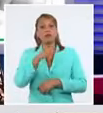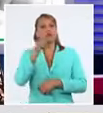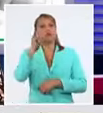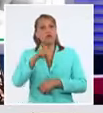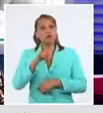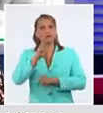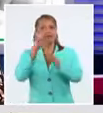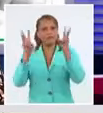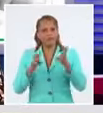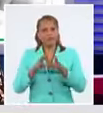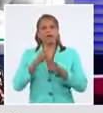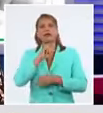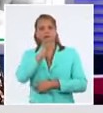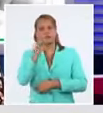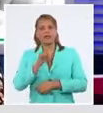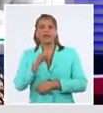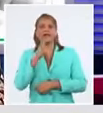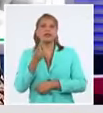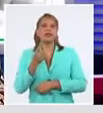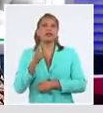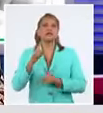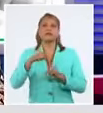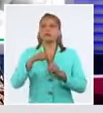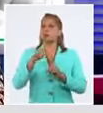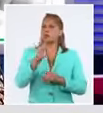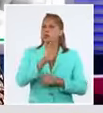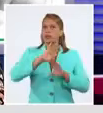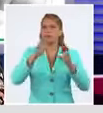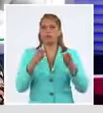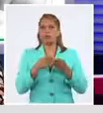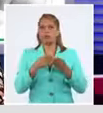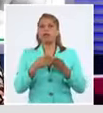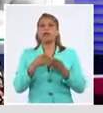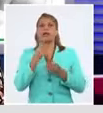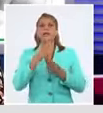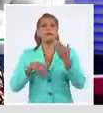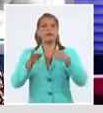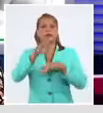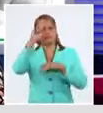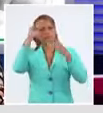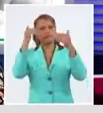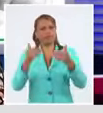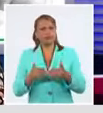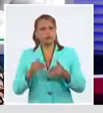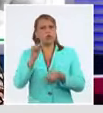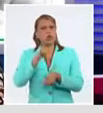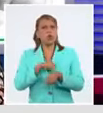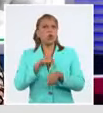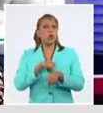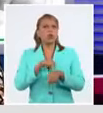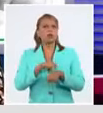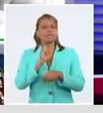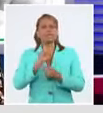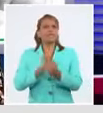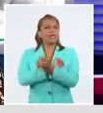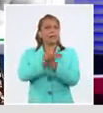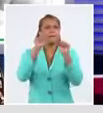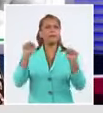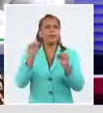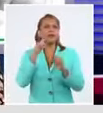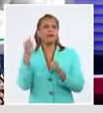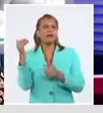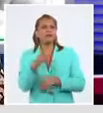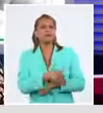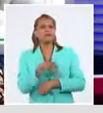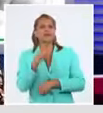sociales, también a través de los canales de monitoreo del Ministerio de Salud Pública. Para ello contamos desde bien temprano con la doctora Lena